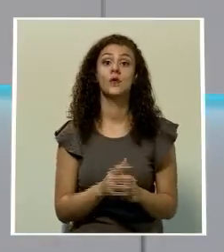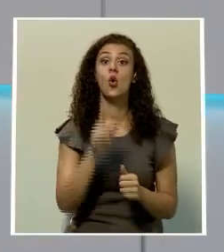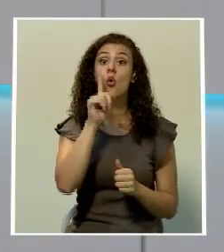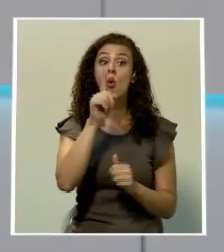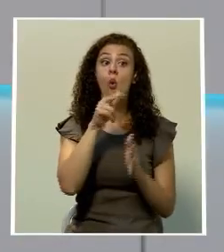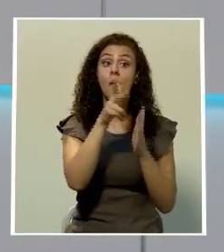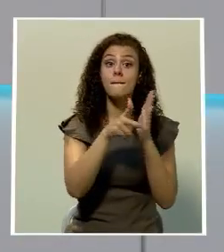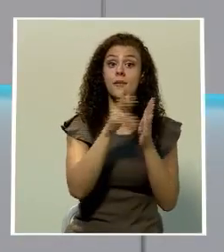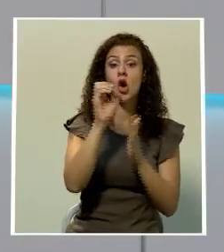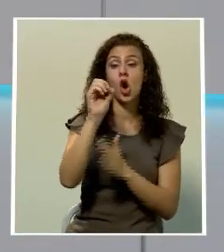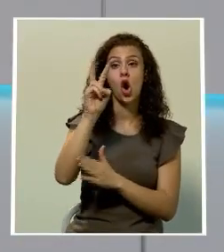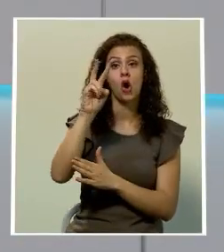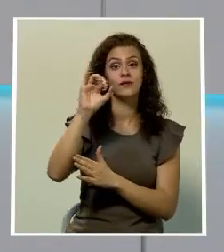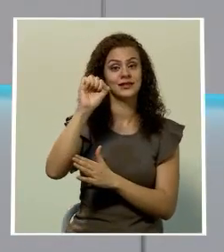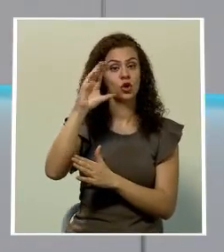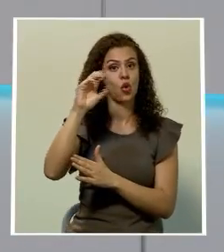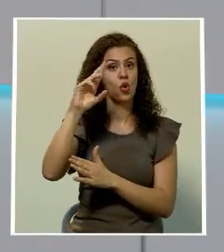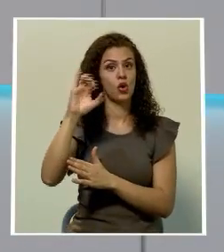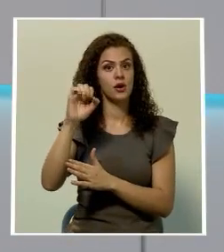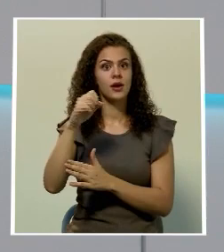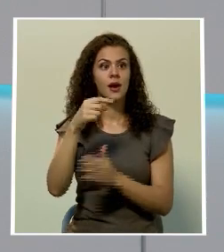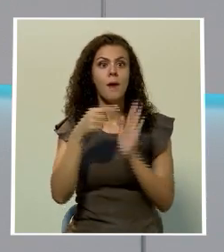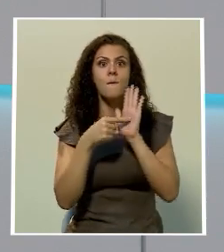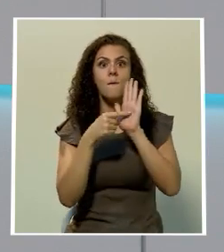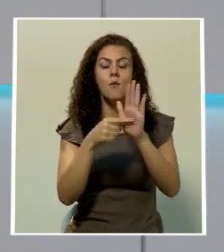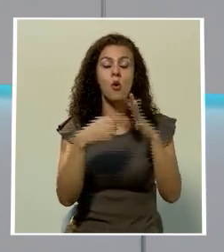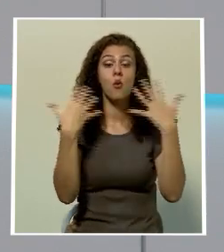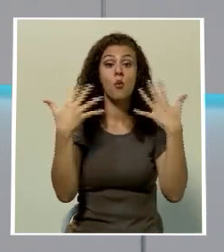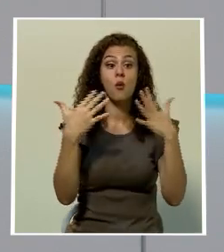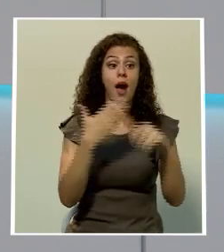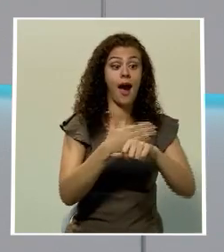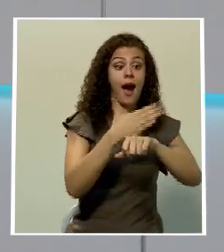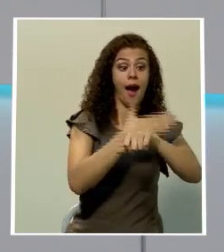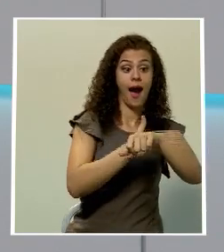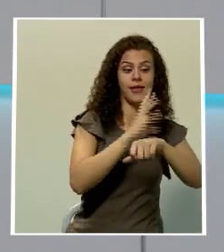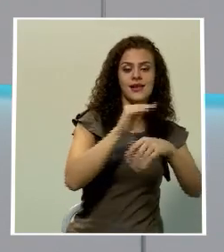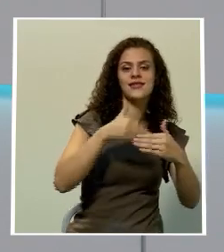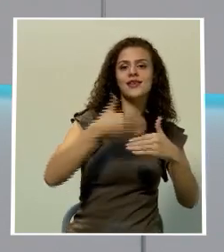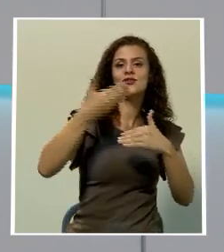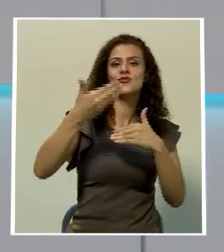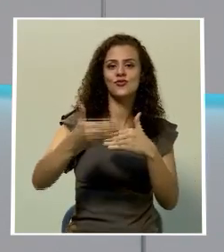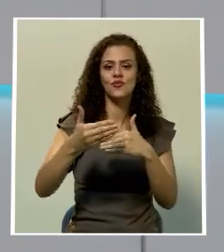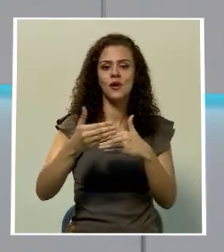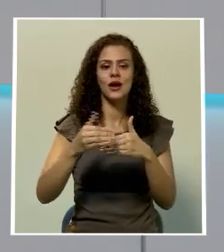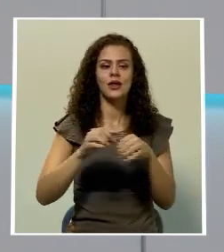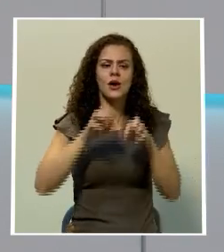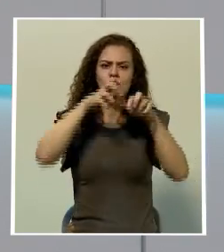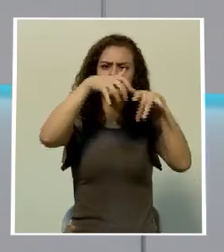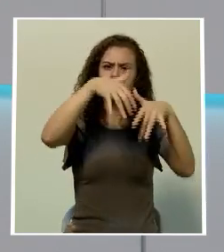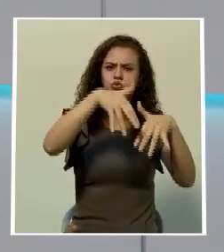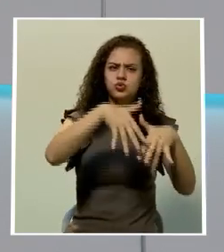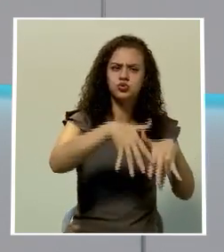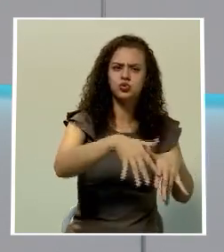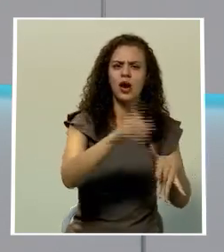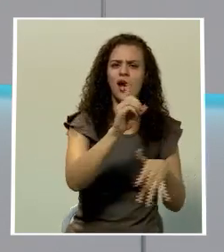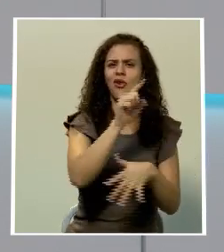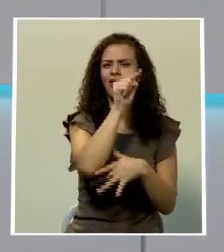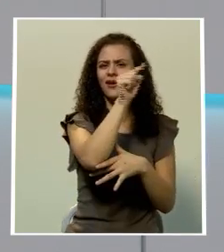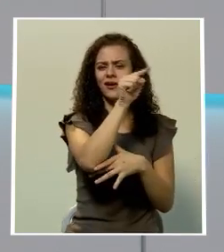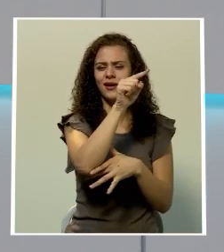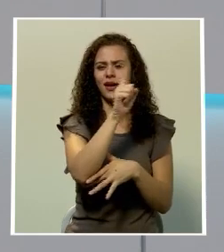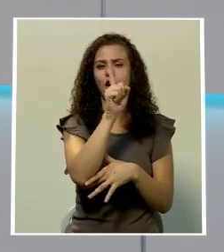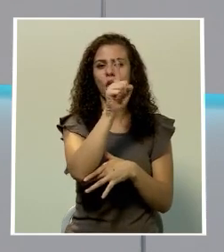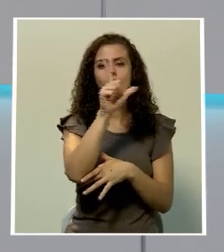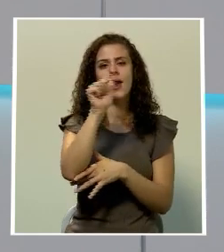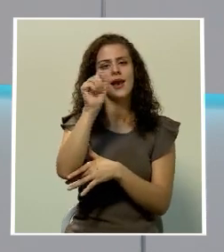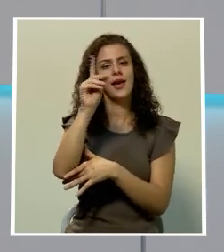Un video del Opsicori muestra el impresionante antes y después del deslizamiento que se presentó en